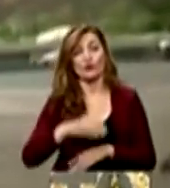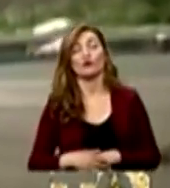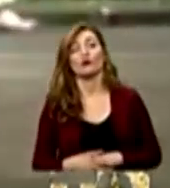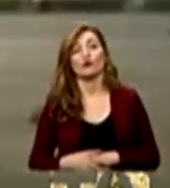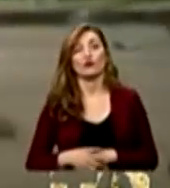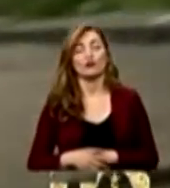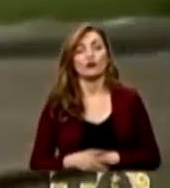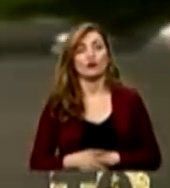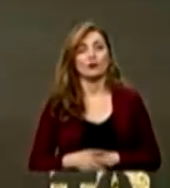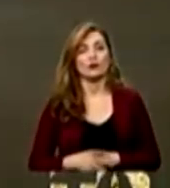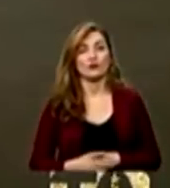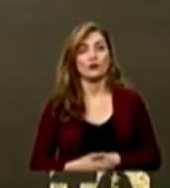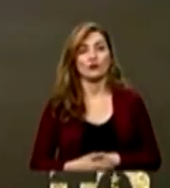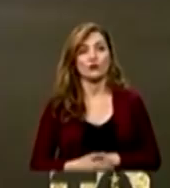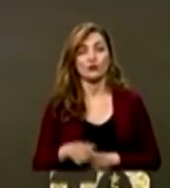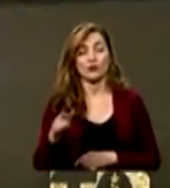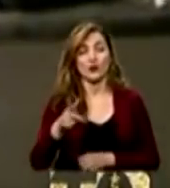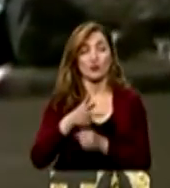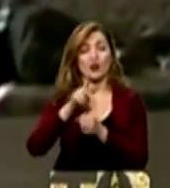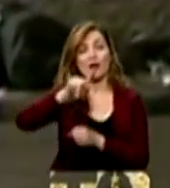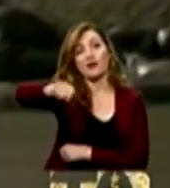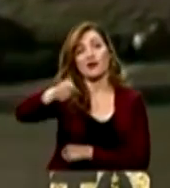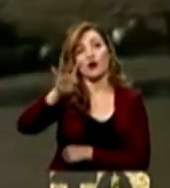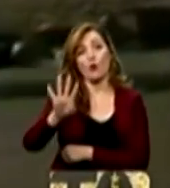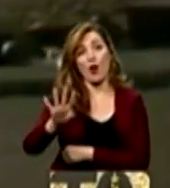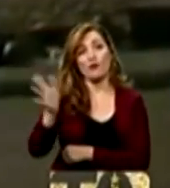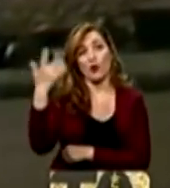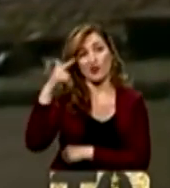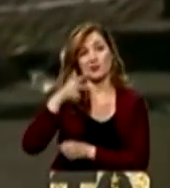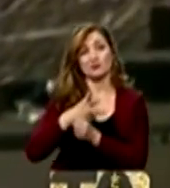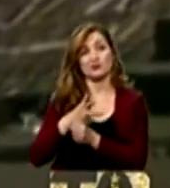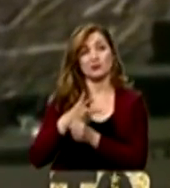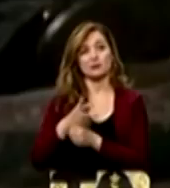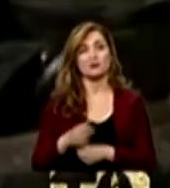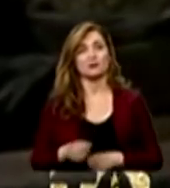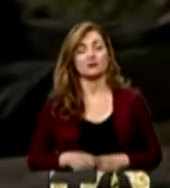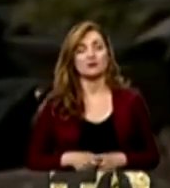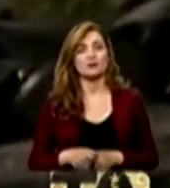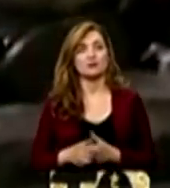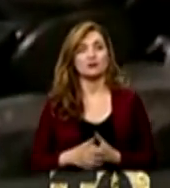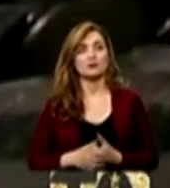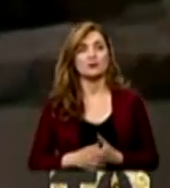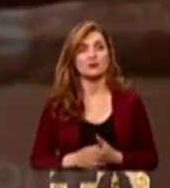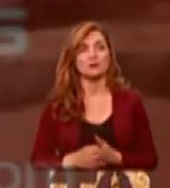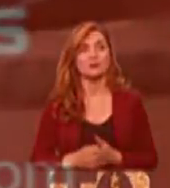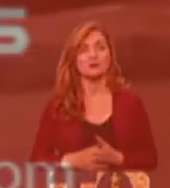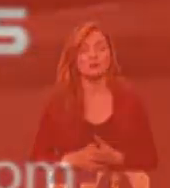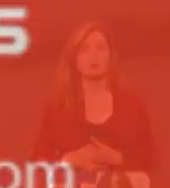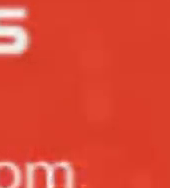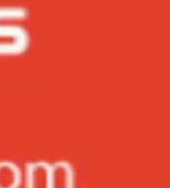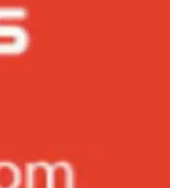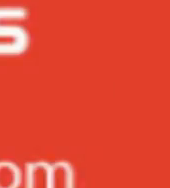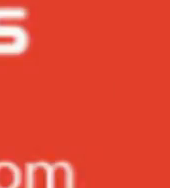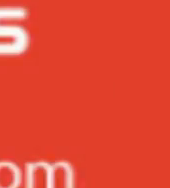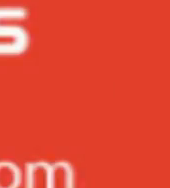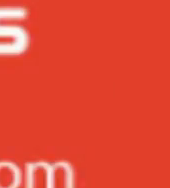Froilán. Imágenes registradas por este informativo. En Quito, Nelson Carrera, 24 horas.